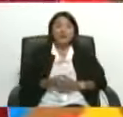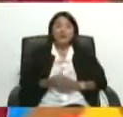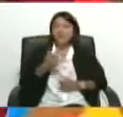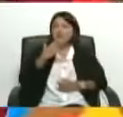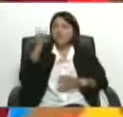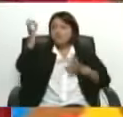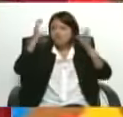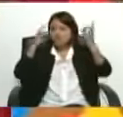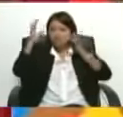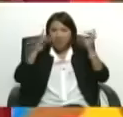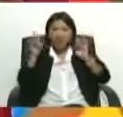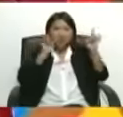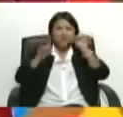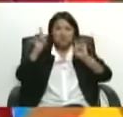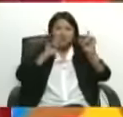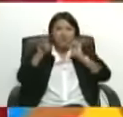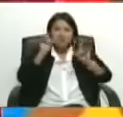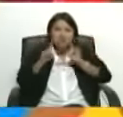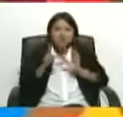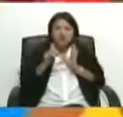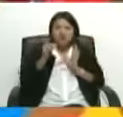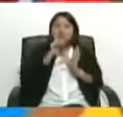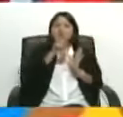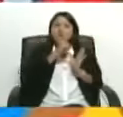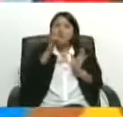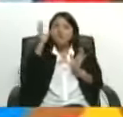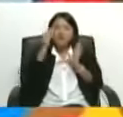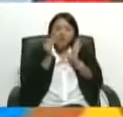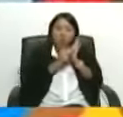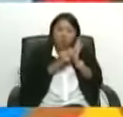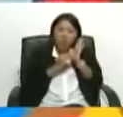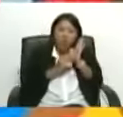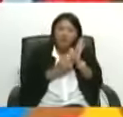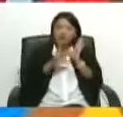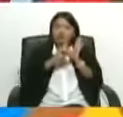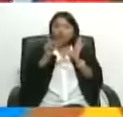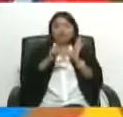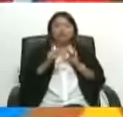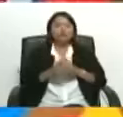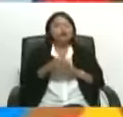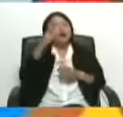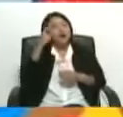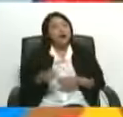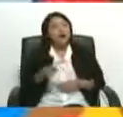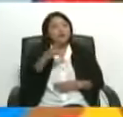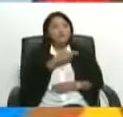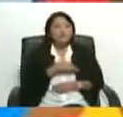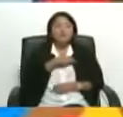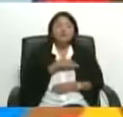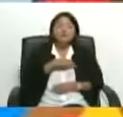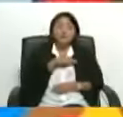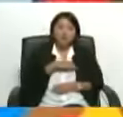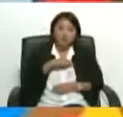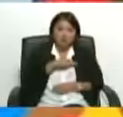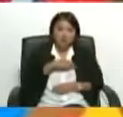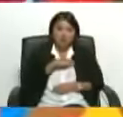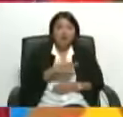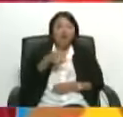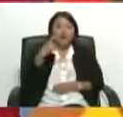llama? Un papel, no, de verdad. Con misiones, y además tenemos el